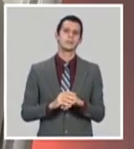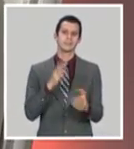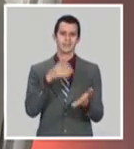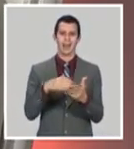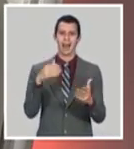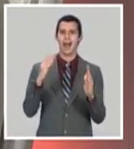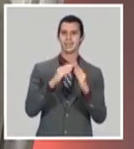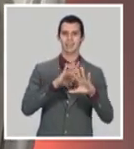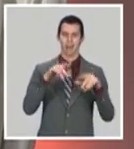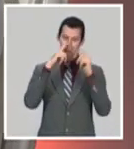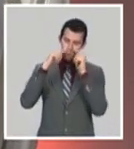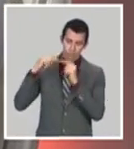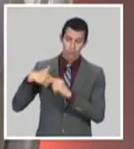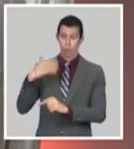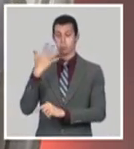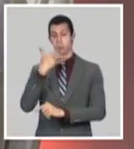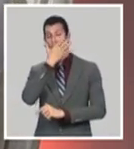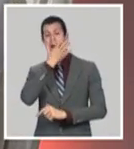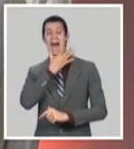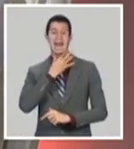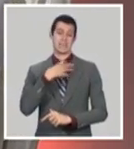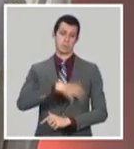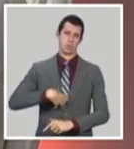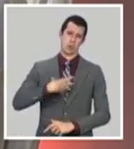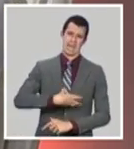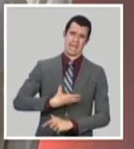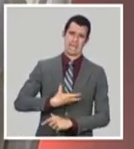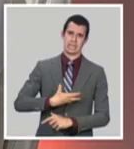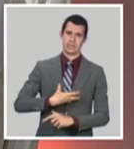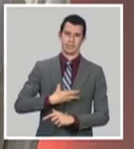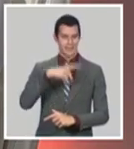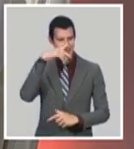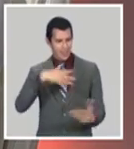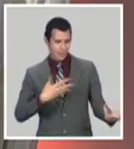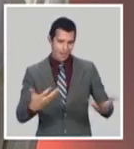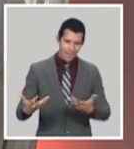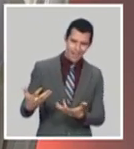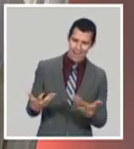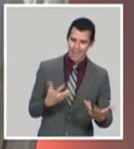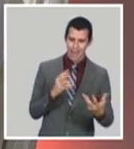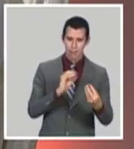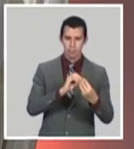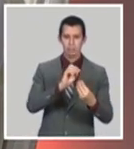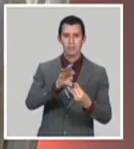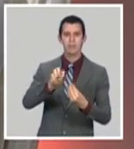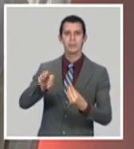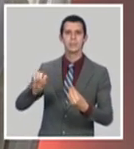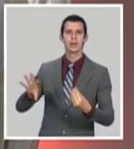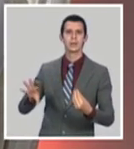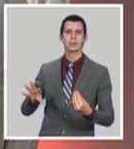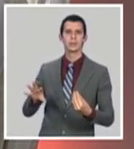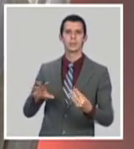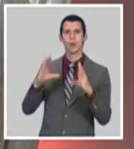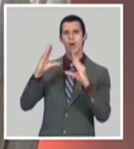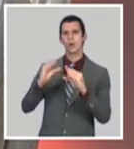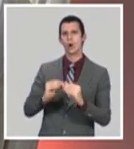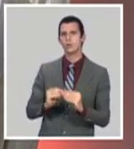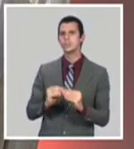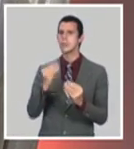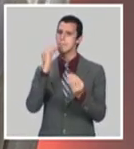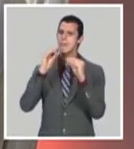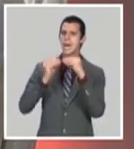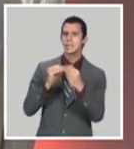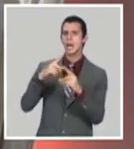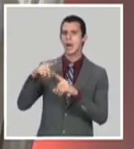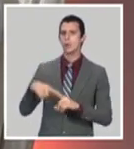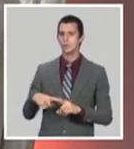puede ser cualquiera de las edades. Porque voy un poco más allá, fallecidos menores de 60 años,